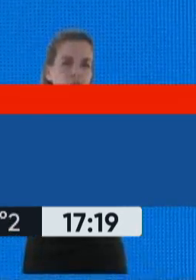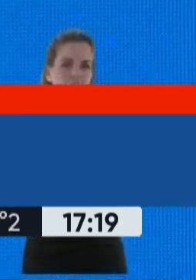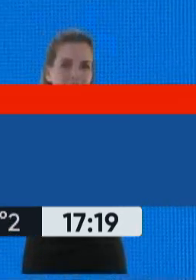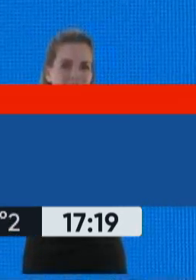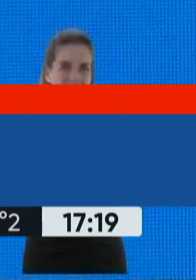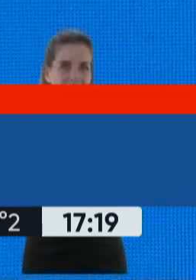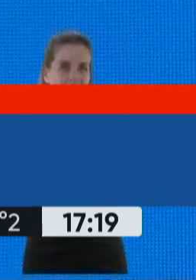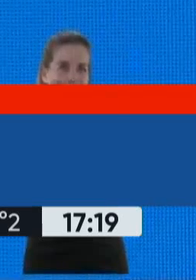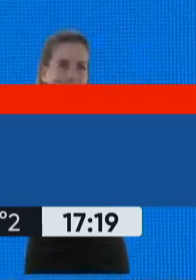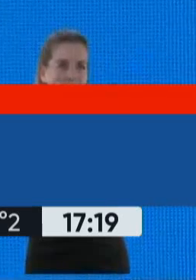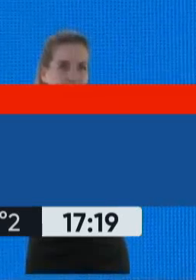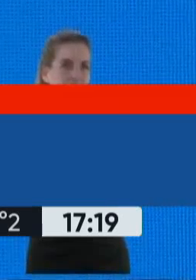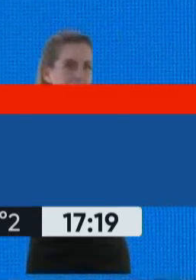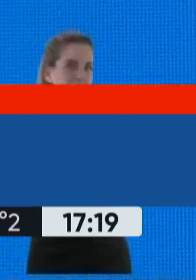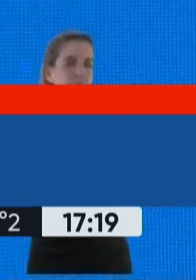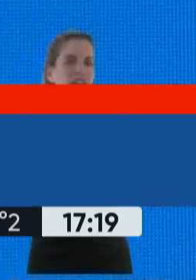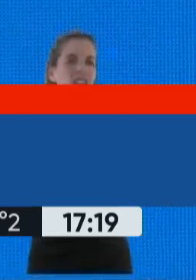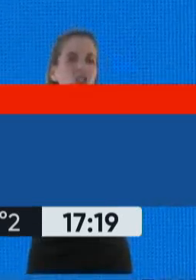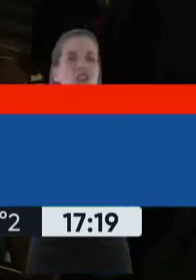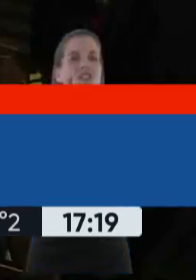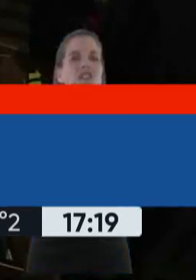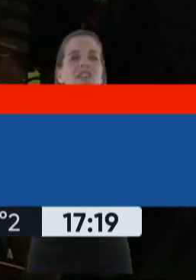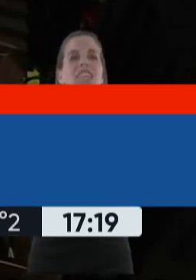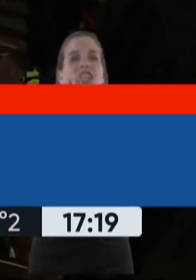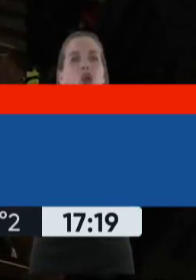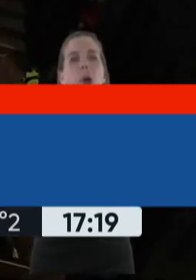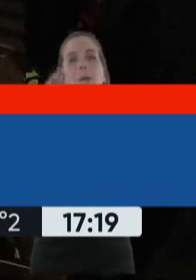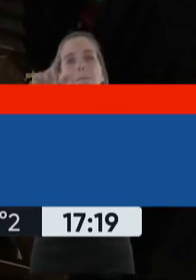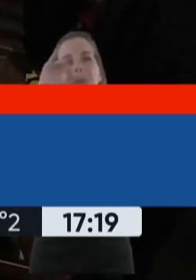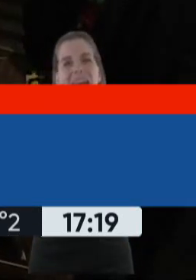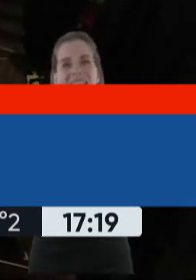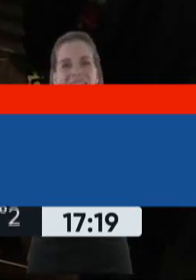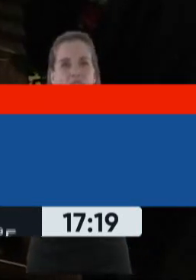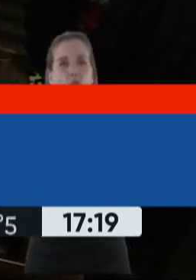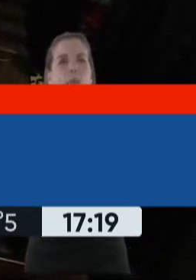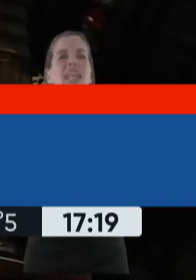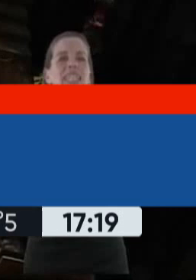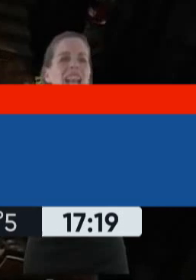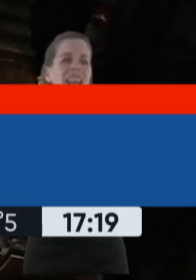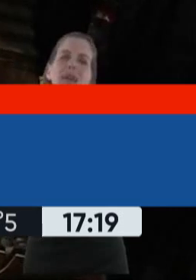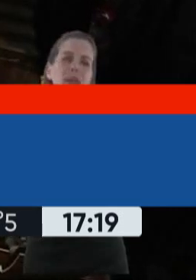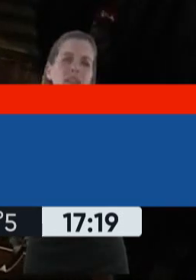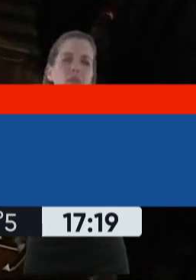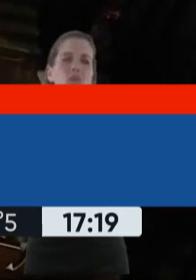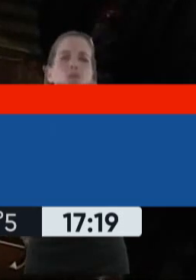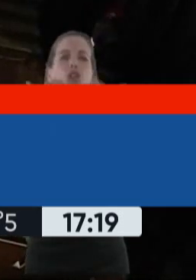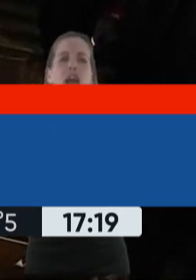Y ya verás, como dice Fito, que ya no necesitaremos nada más. Muchas gracias a todos y